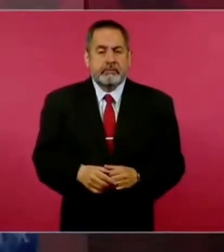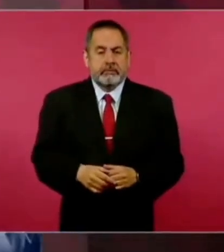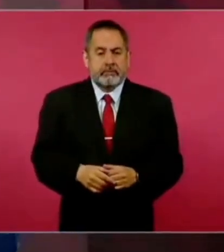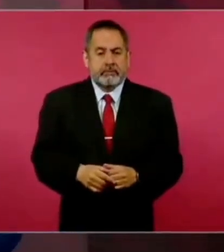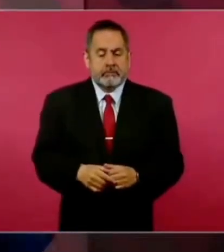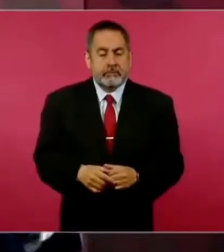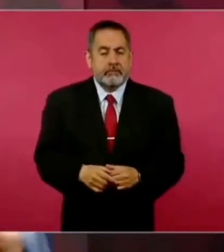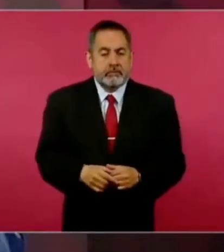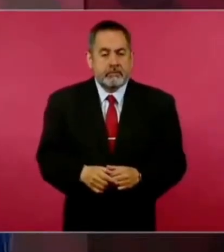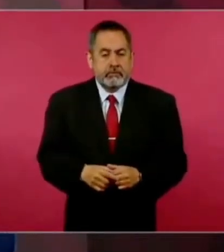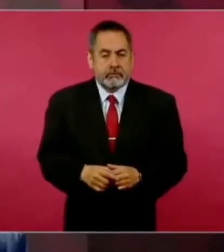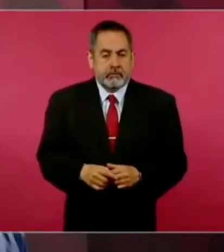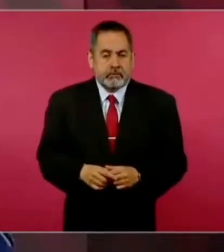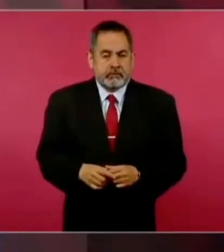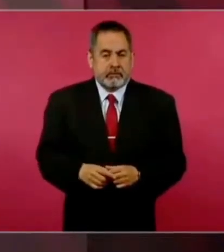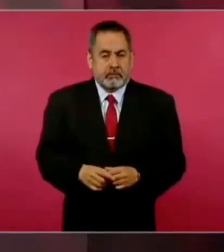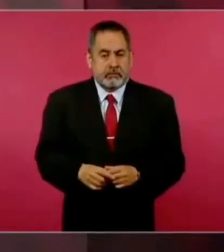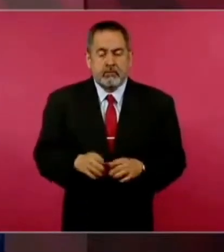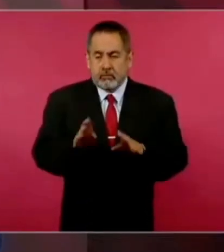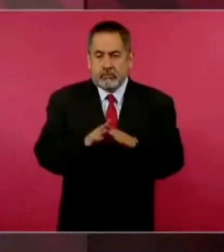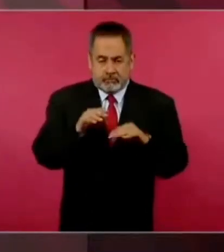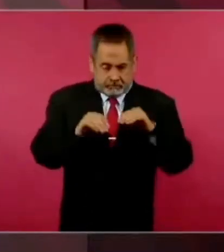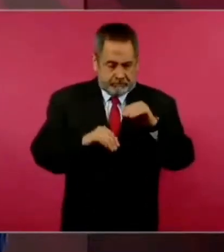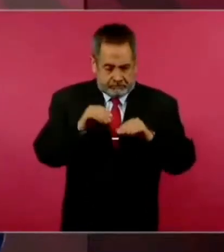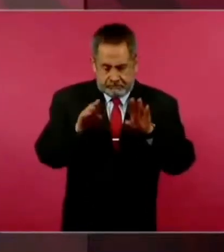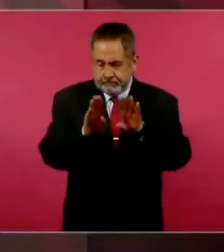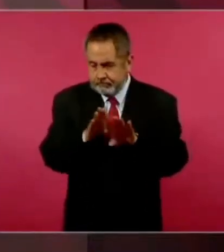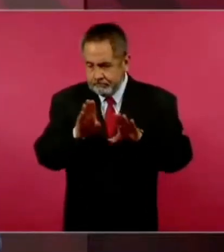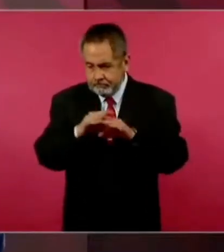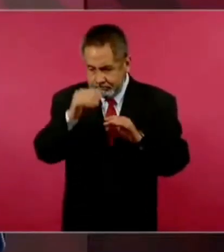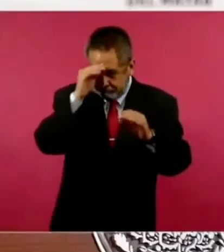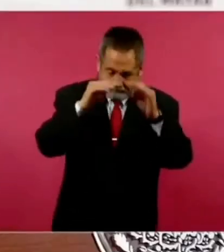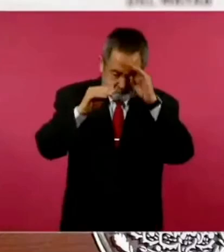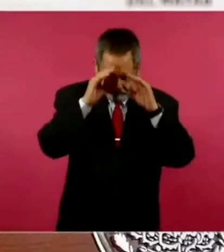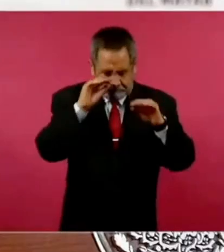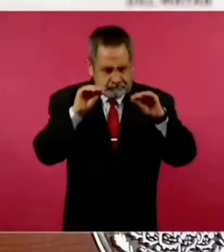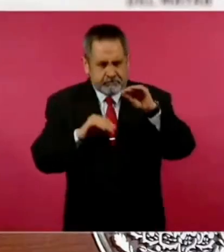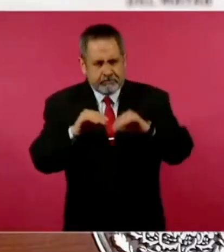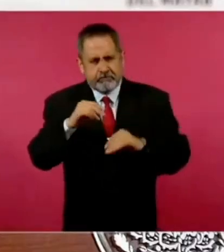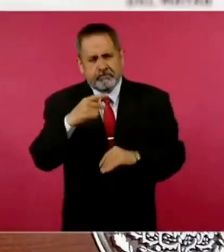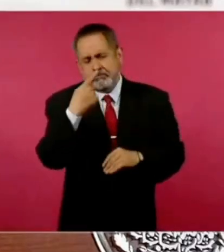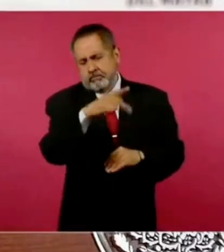y cómo fueron creando sus